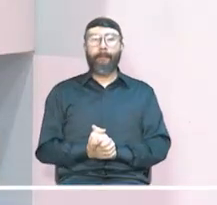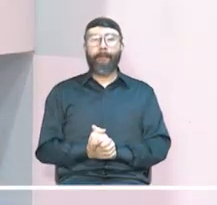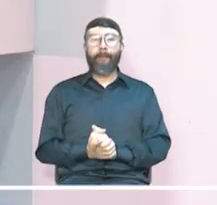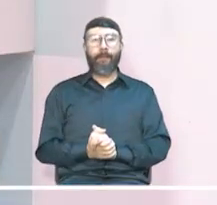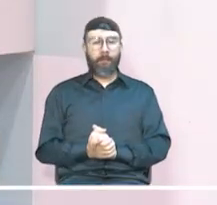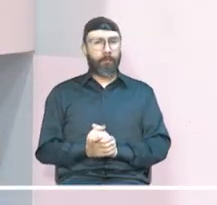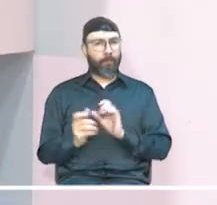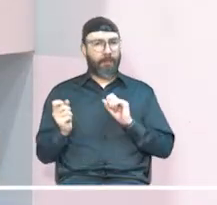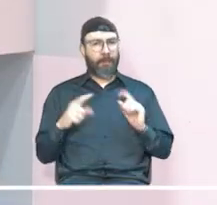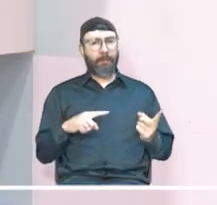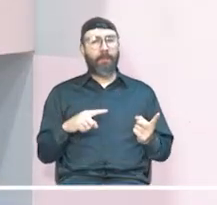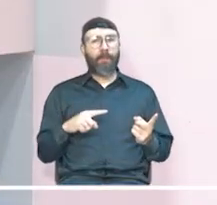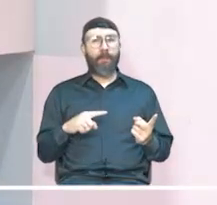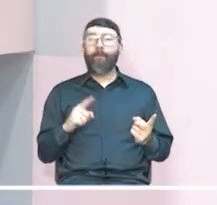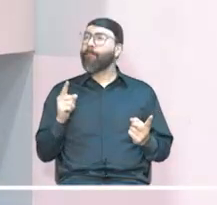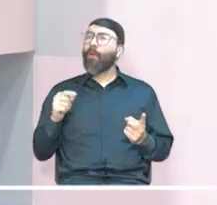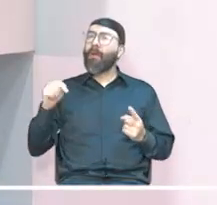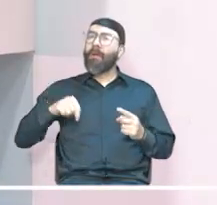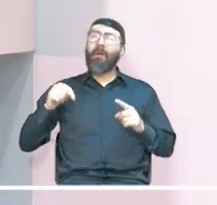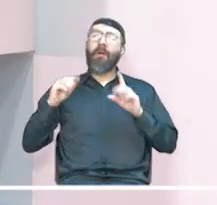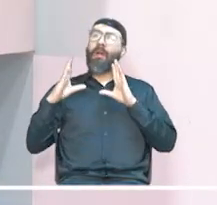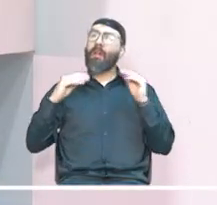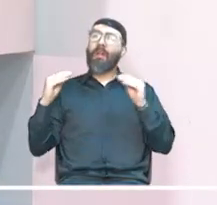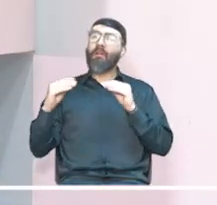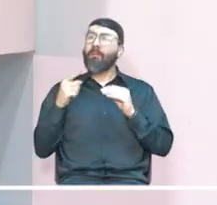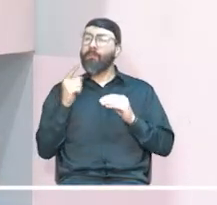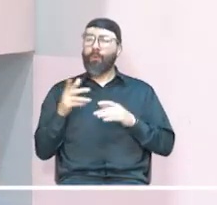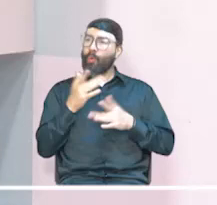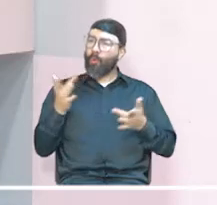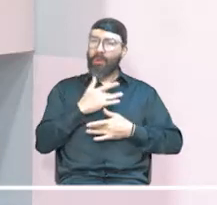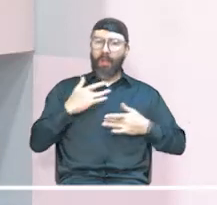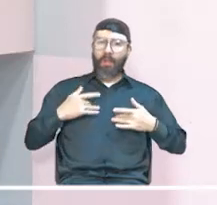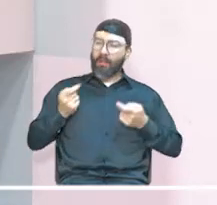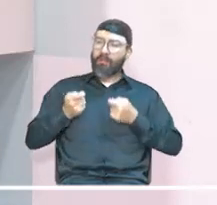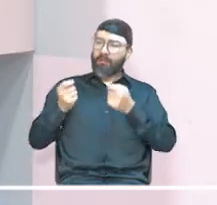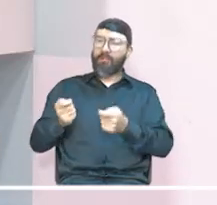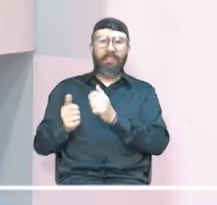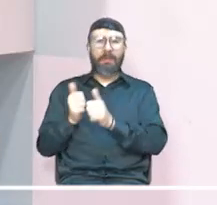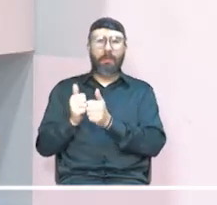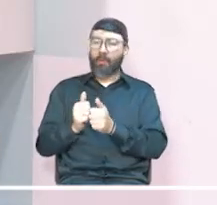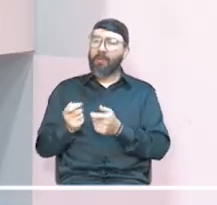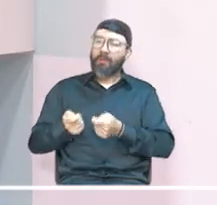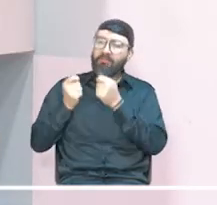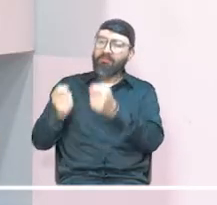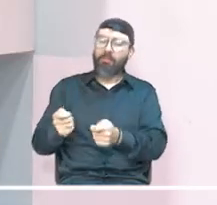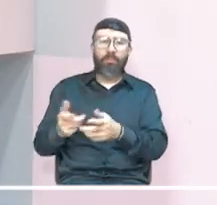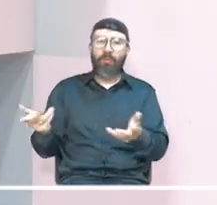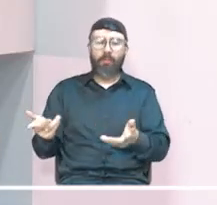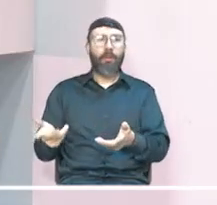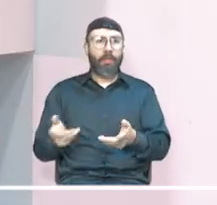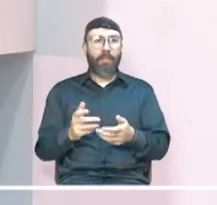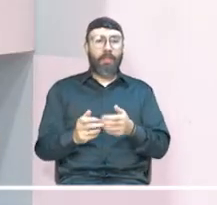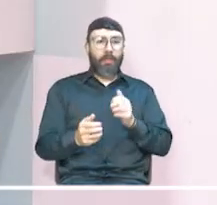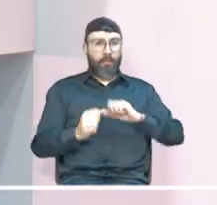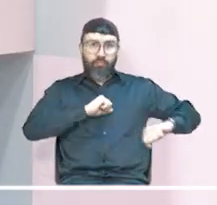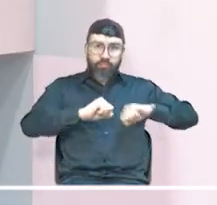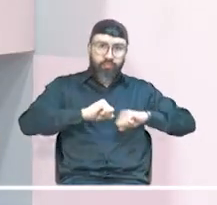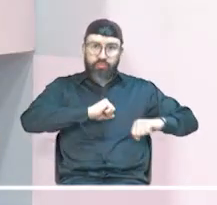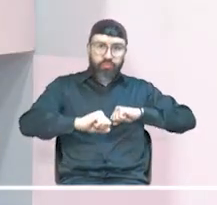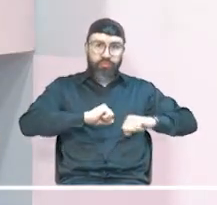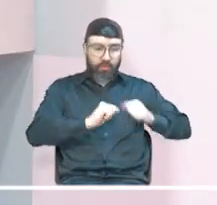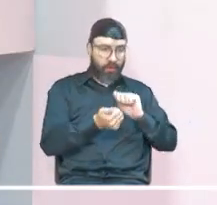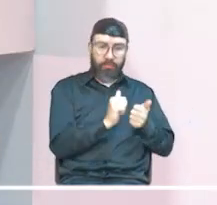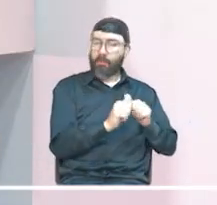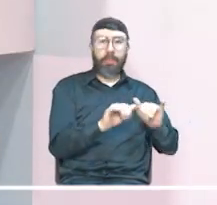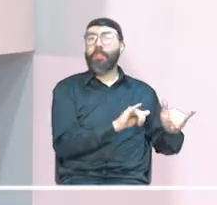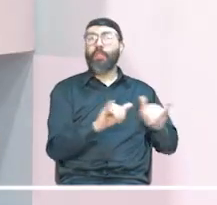listo, entonces vamos a hablar un poquito de la prescripción de la salud, entonces como del deporte, como les decía, el ejercicio es un medicamento, entonces